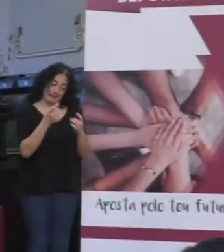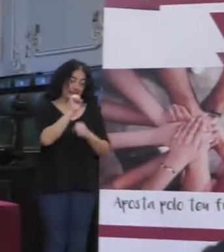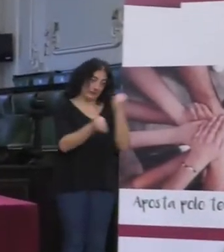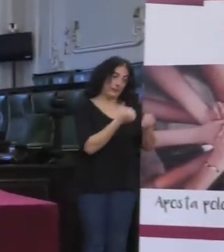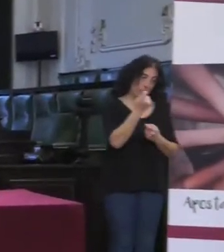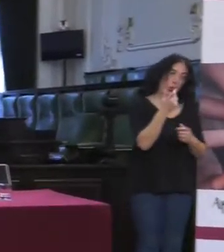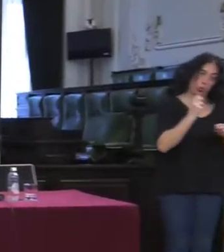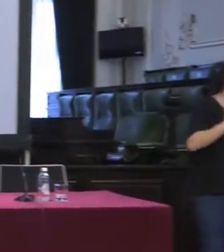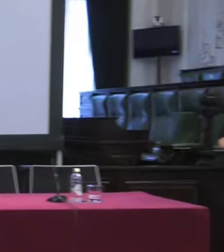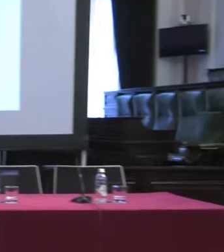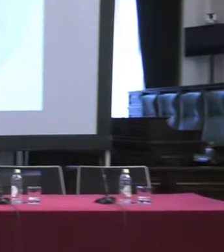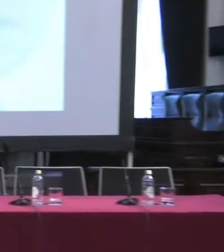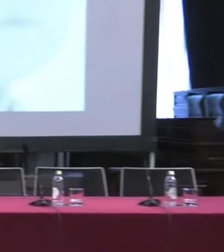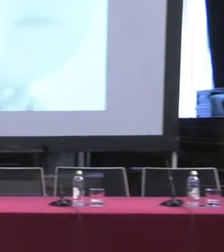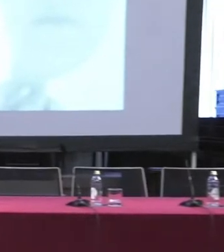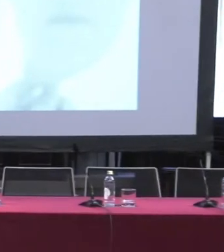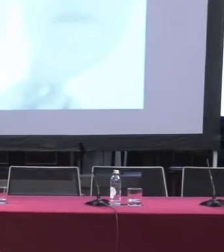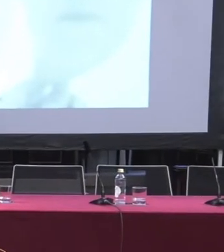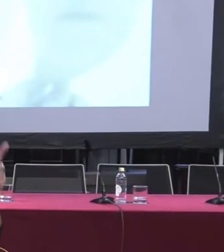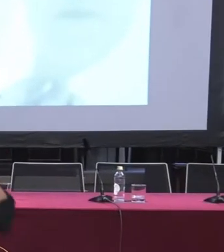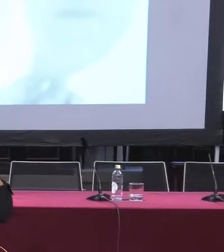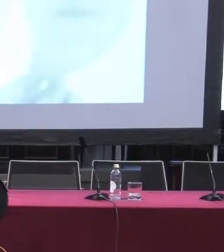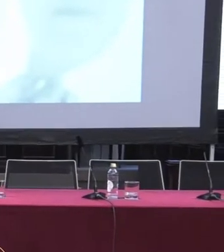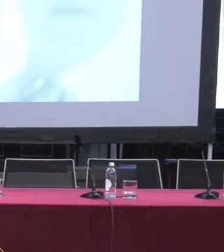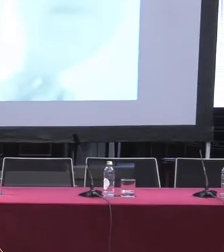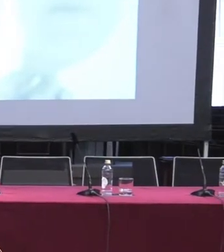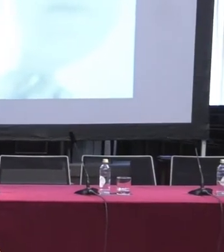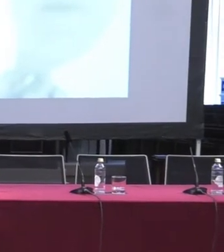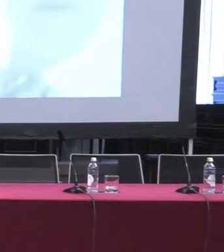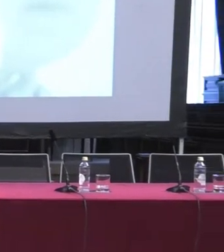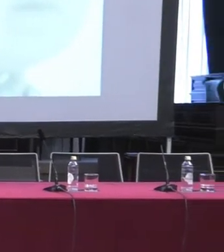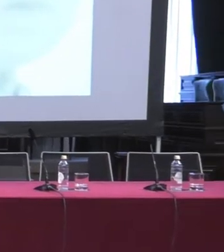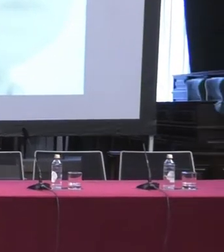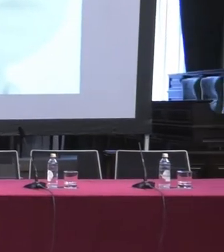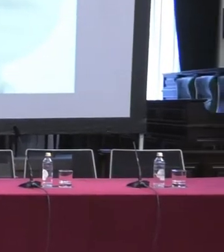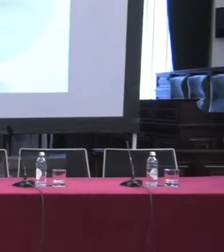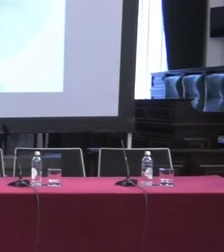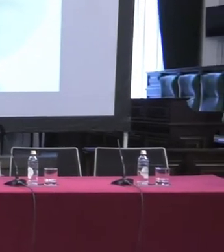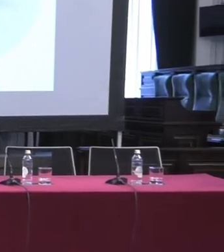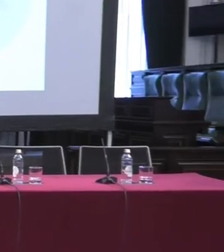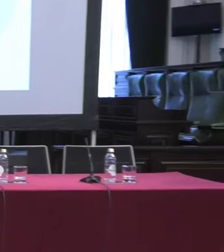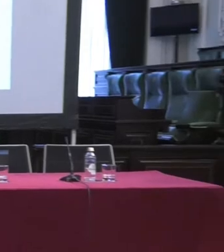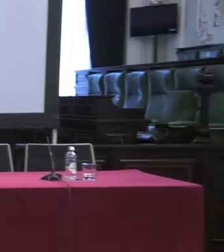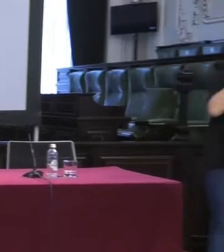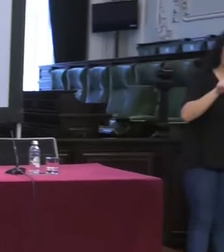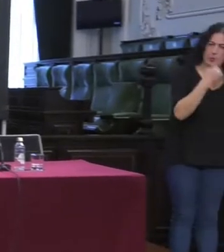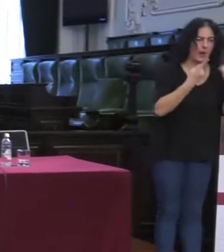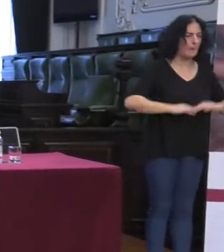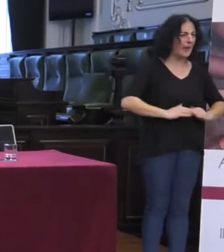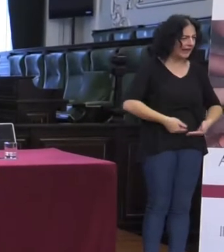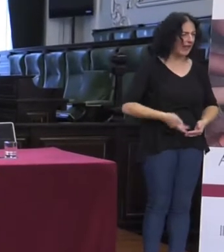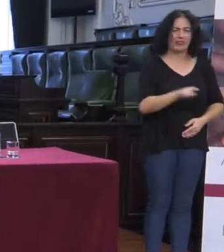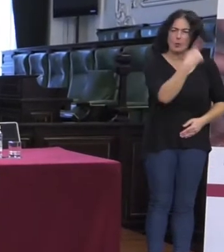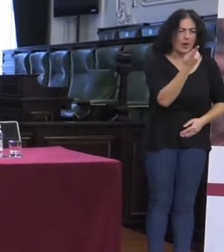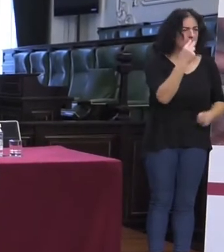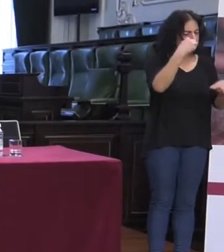parece sencilla, que es mirarte al espejo a ver qué ves? Sin fijarte los granitos, ni las arrugas, ni la barriguita, mirándote